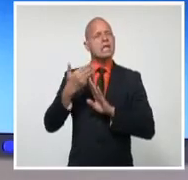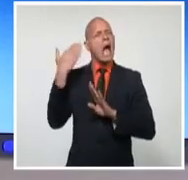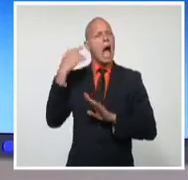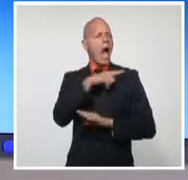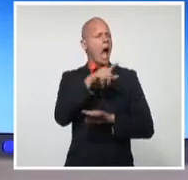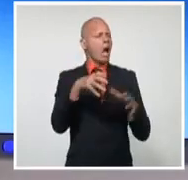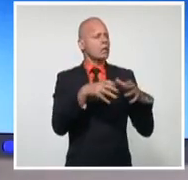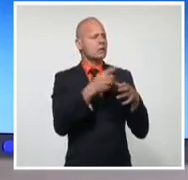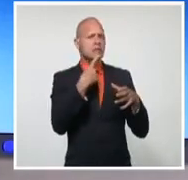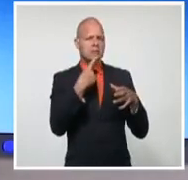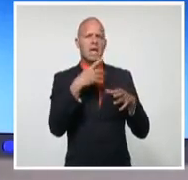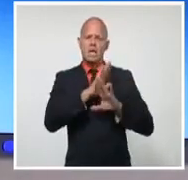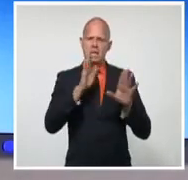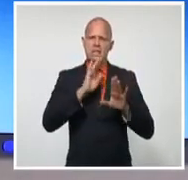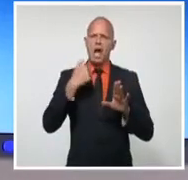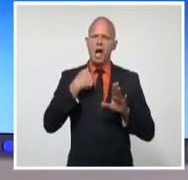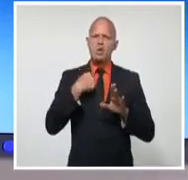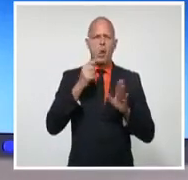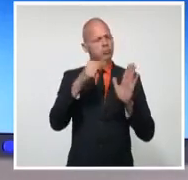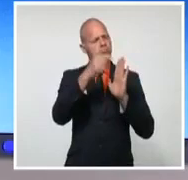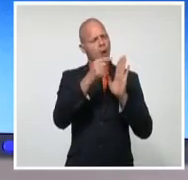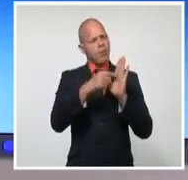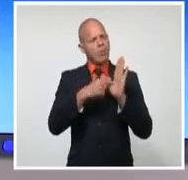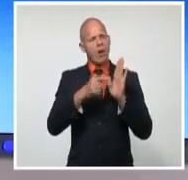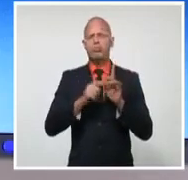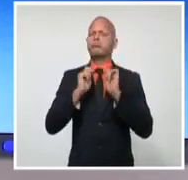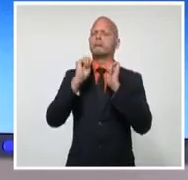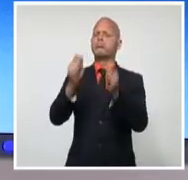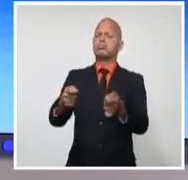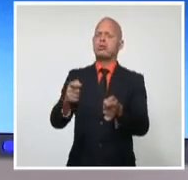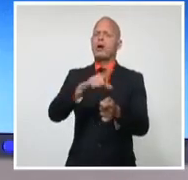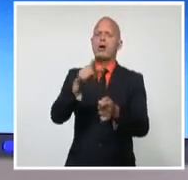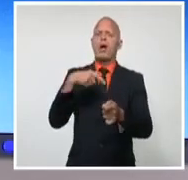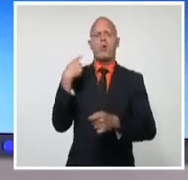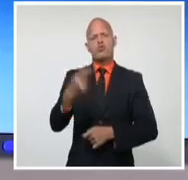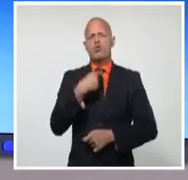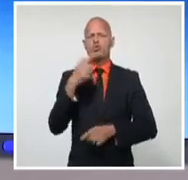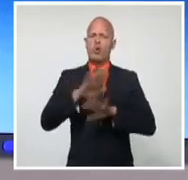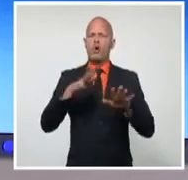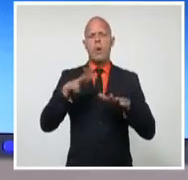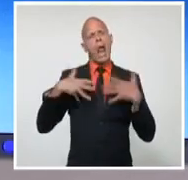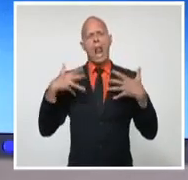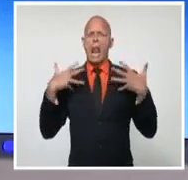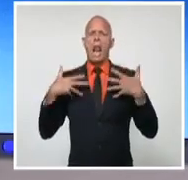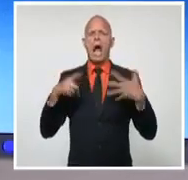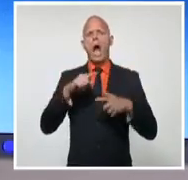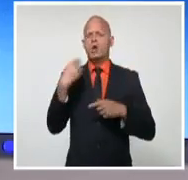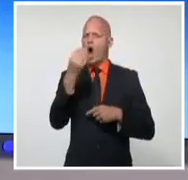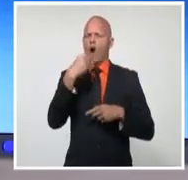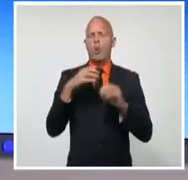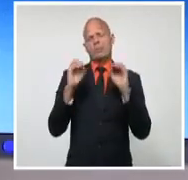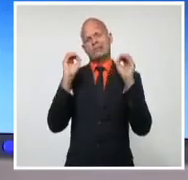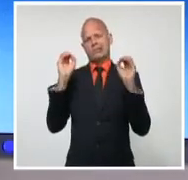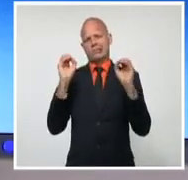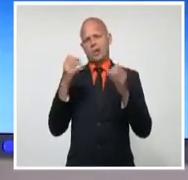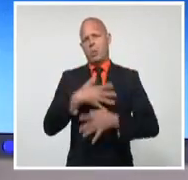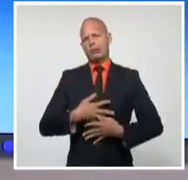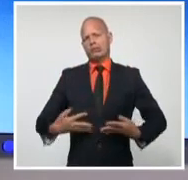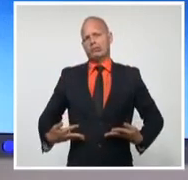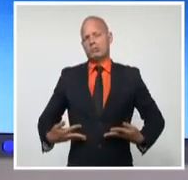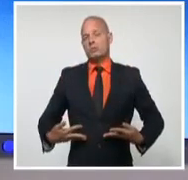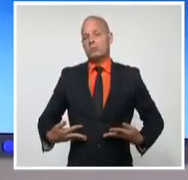de hambre o explicar hasta cómo se realiza una transmisión en las redes sociales? Si eso les pareció demasiado, bueno, y si